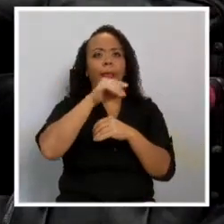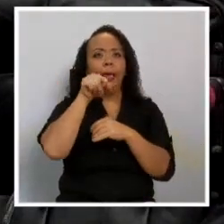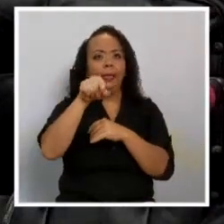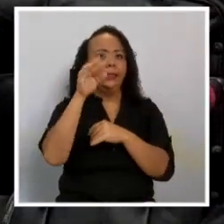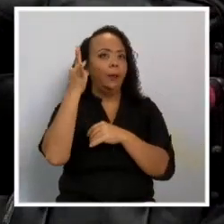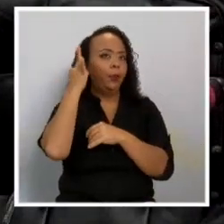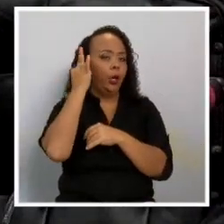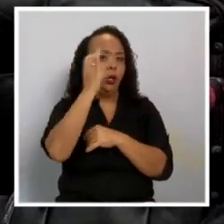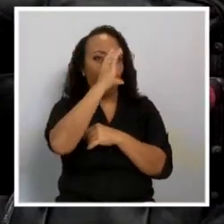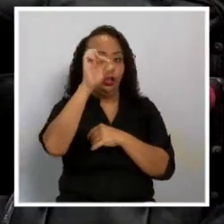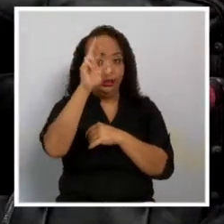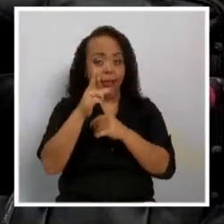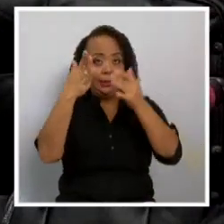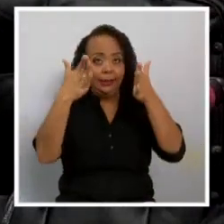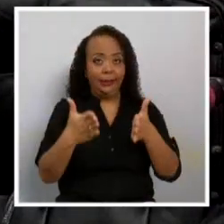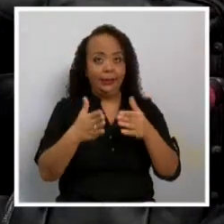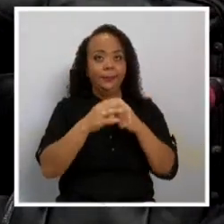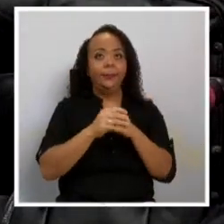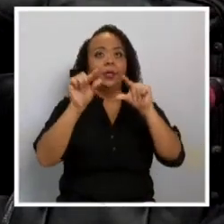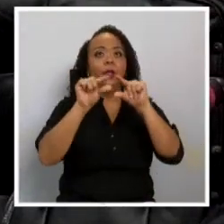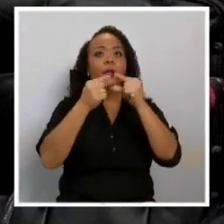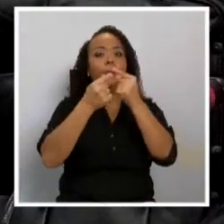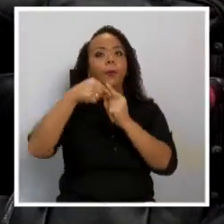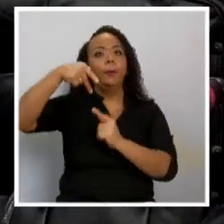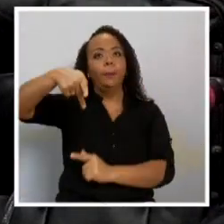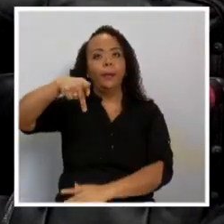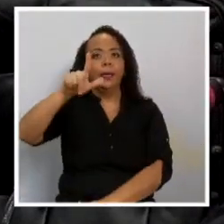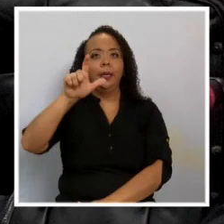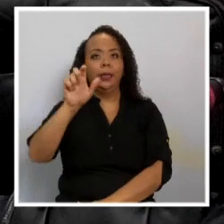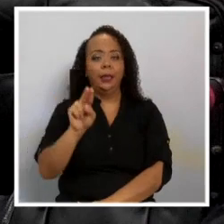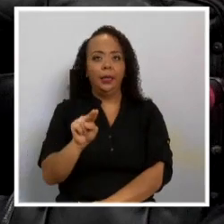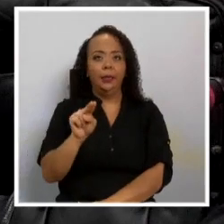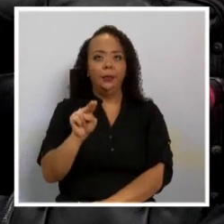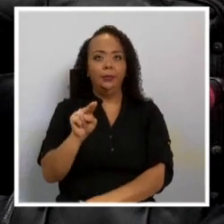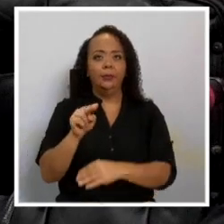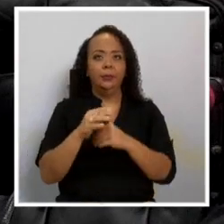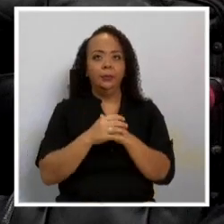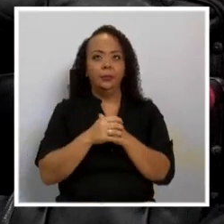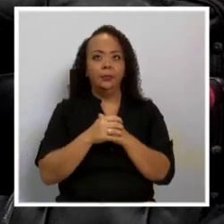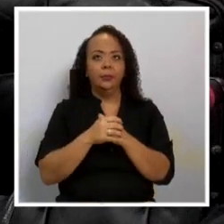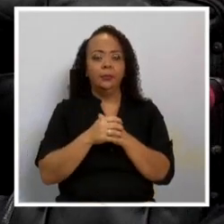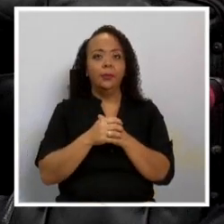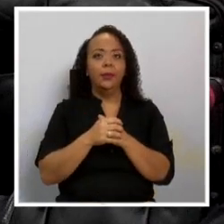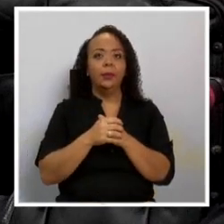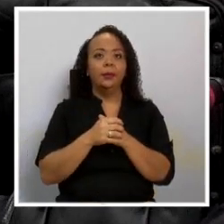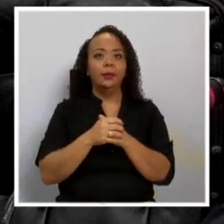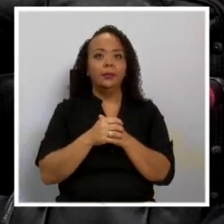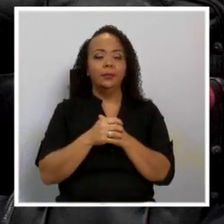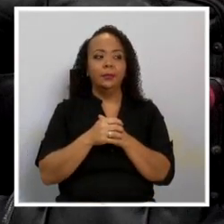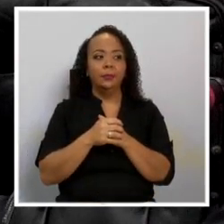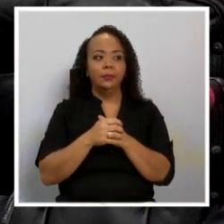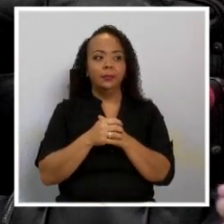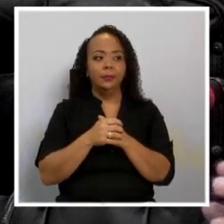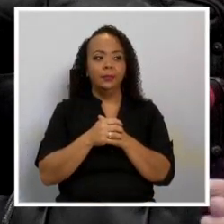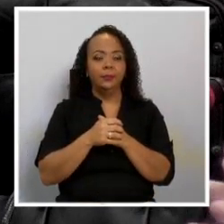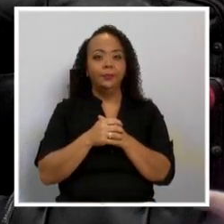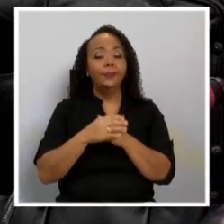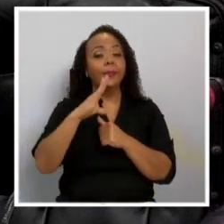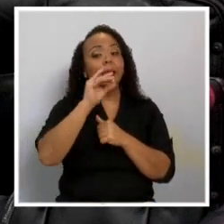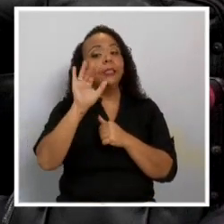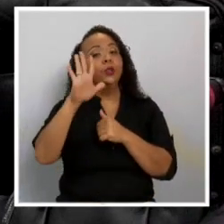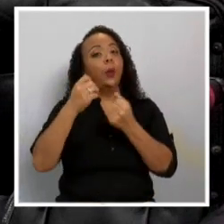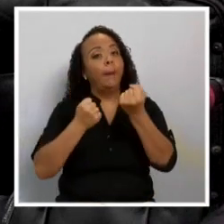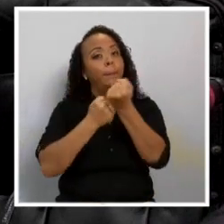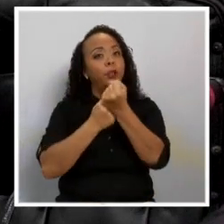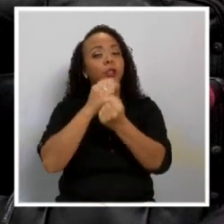mujer costarricense. La fracción del Partido Liberación Nacional, los 17 diputados, extendemos su apoyo, y